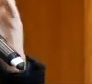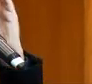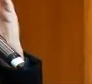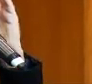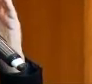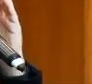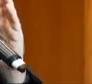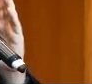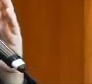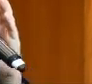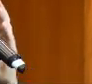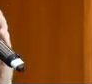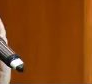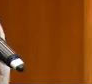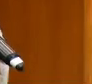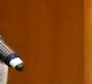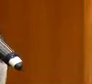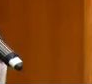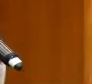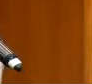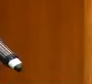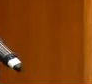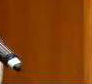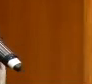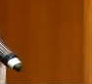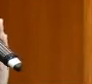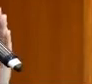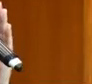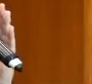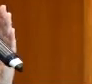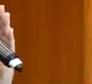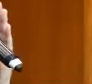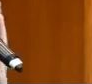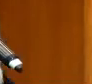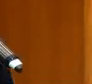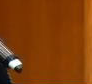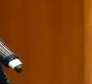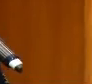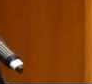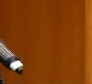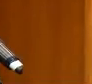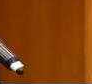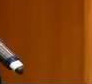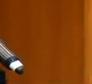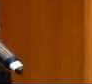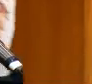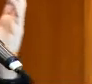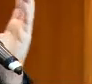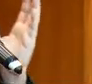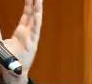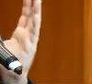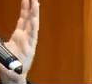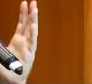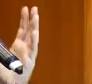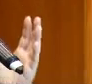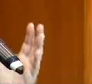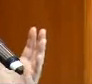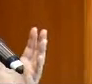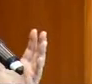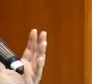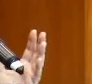Ve y cuéntale que le amo, que yo por él